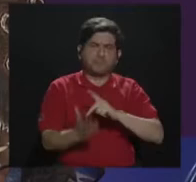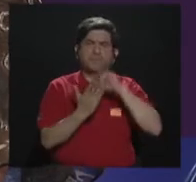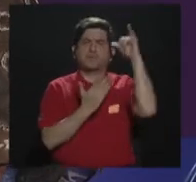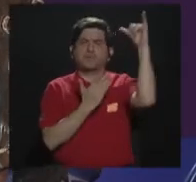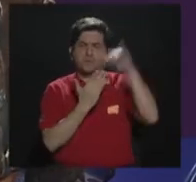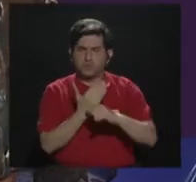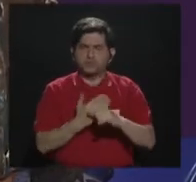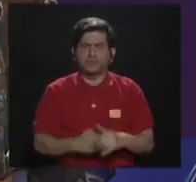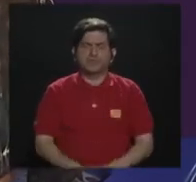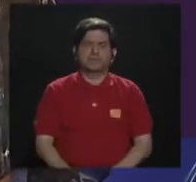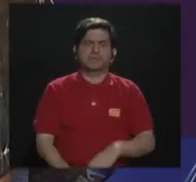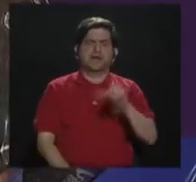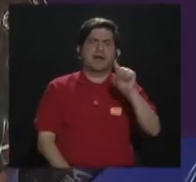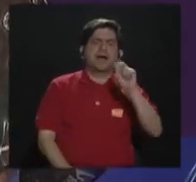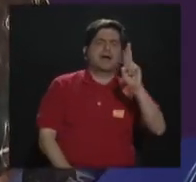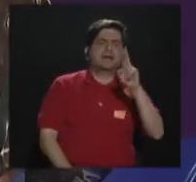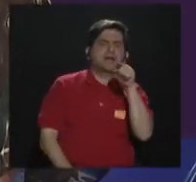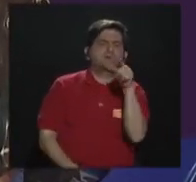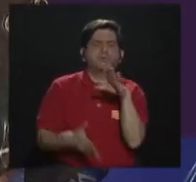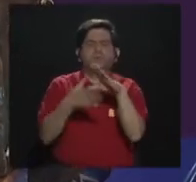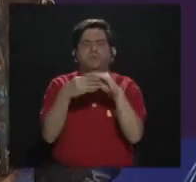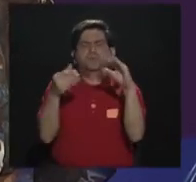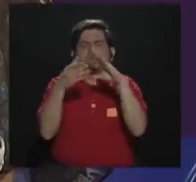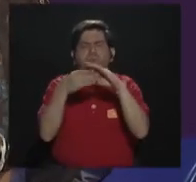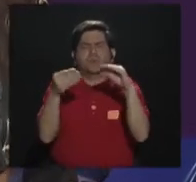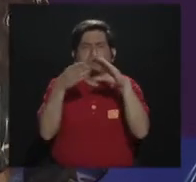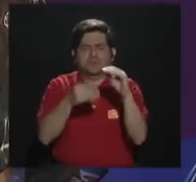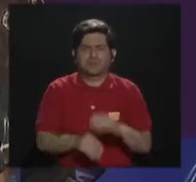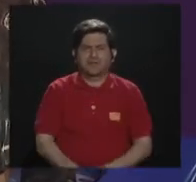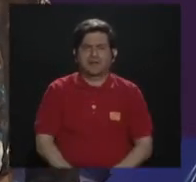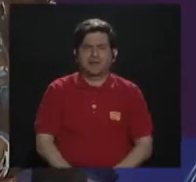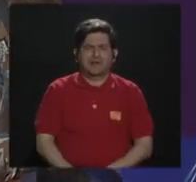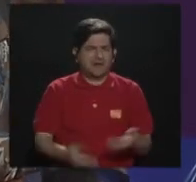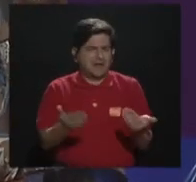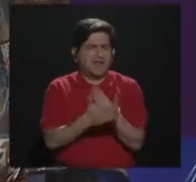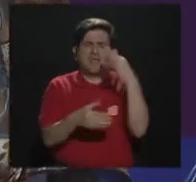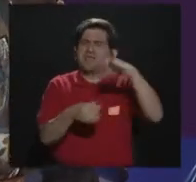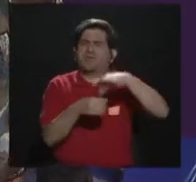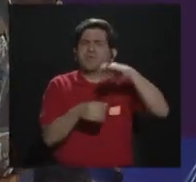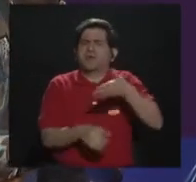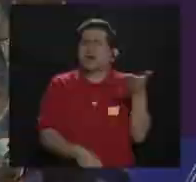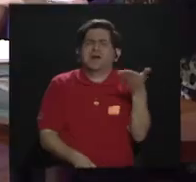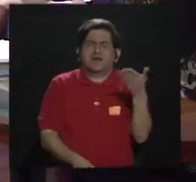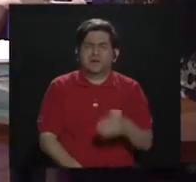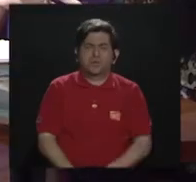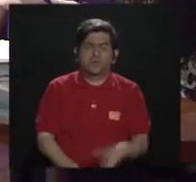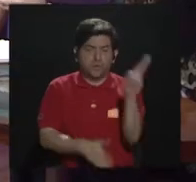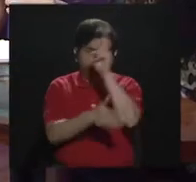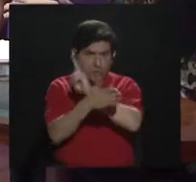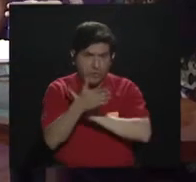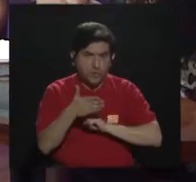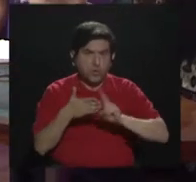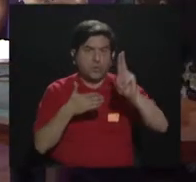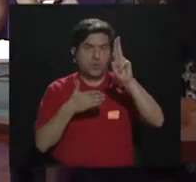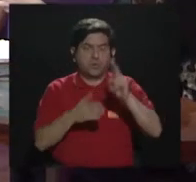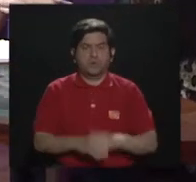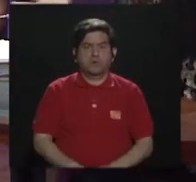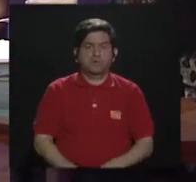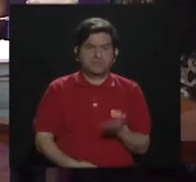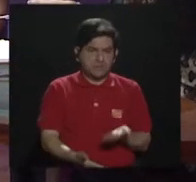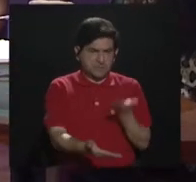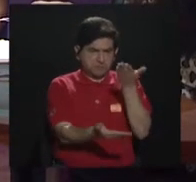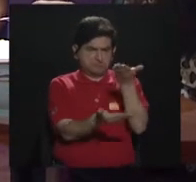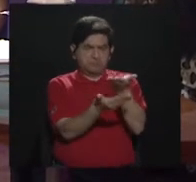proyecto, Ana Ruth, tal vez podrías contarnos un poco qué es Innovagro y cómo la universidad postula